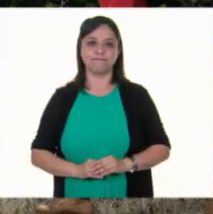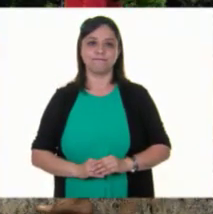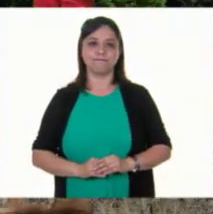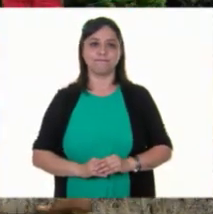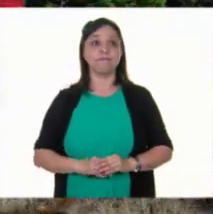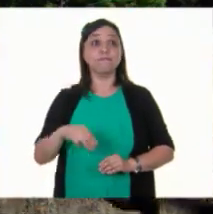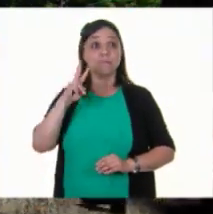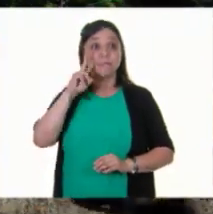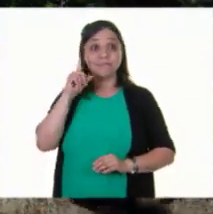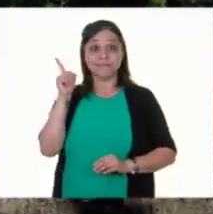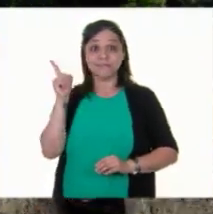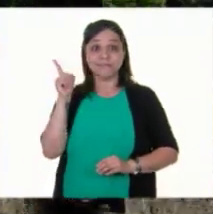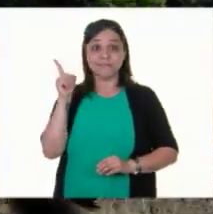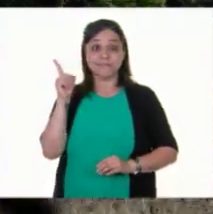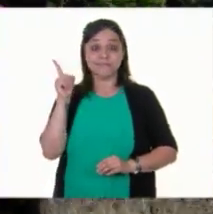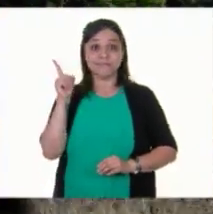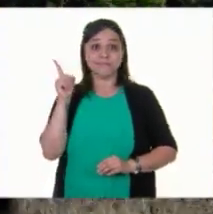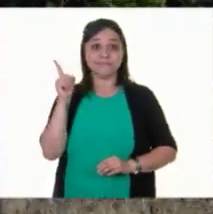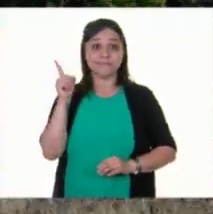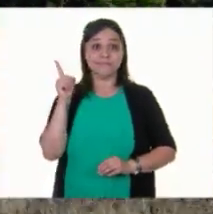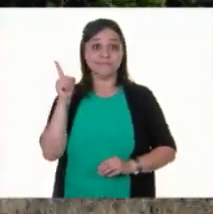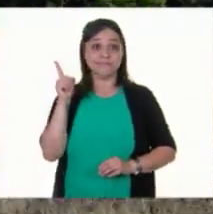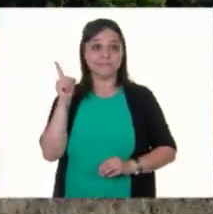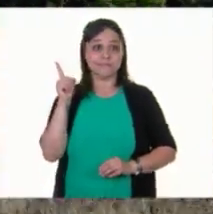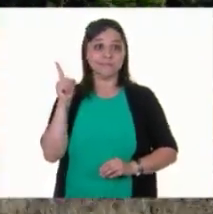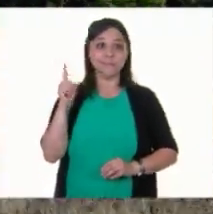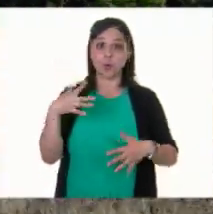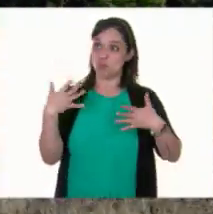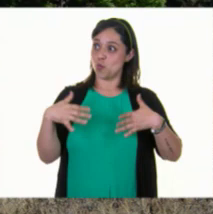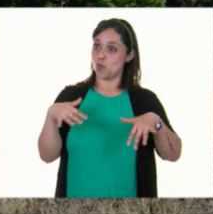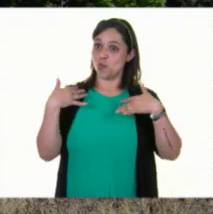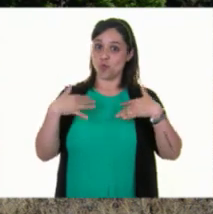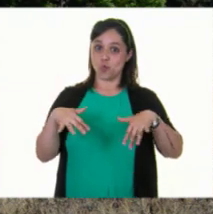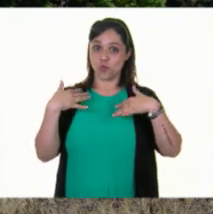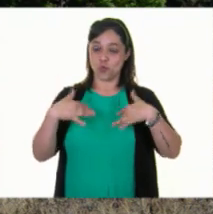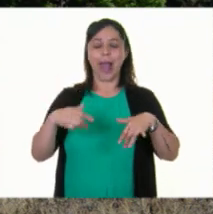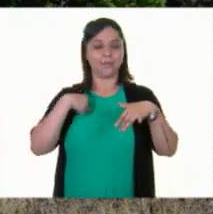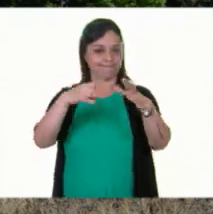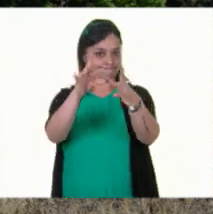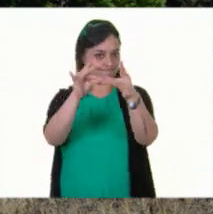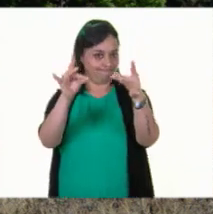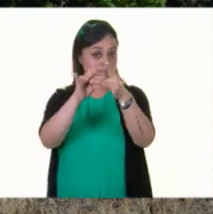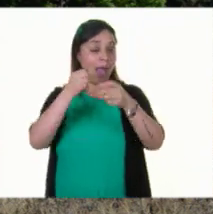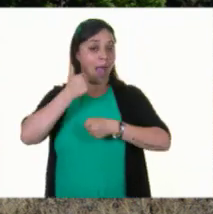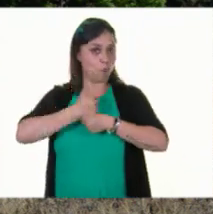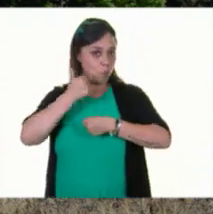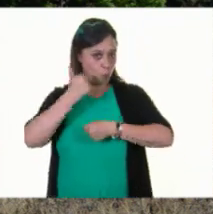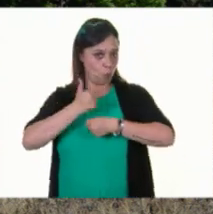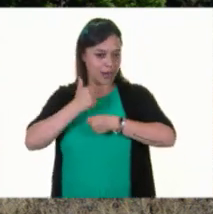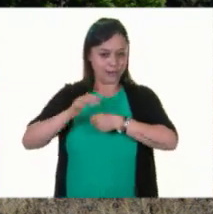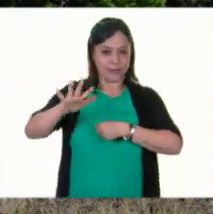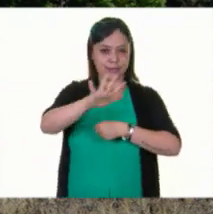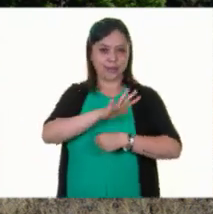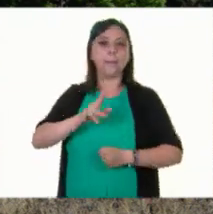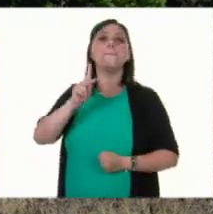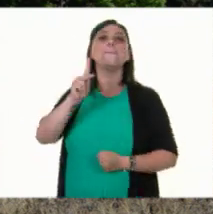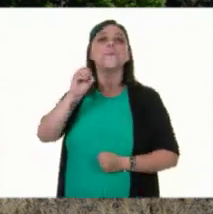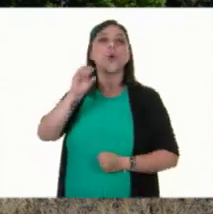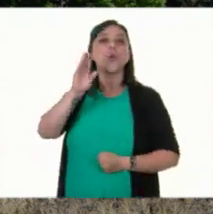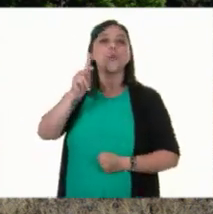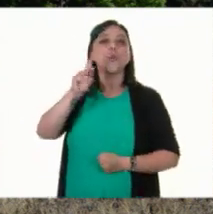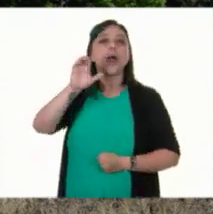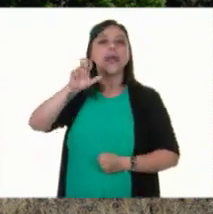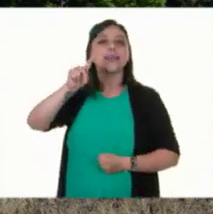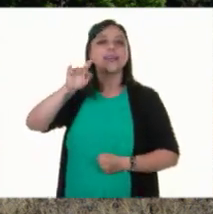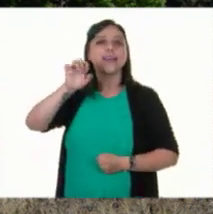Mire, maestra. Órale, tú sí que eres extremo, Larisa. Quiero comentarles que mis abuelitos viven cerca del Popocatépetl. Una